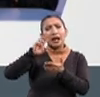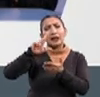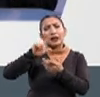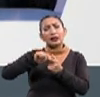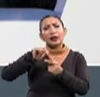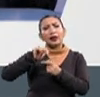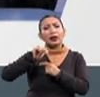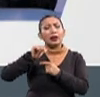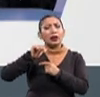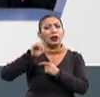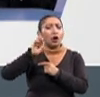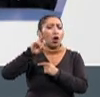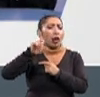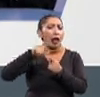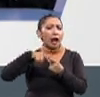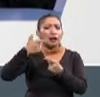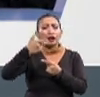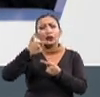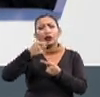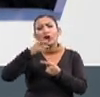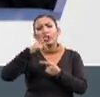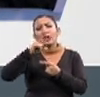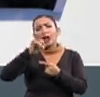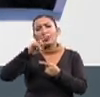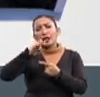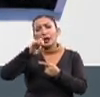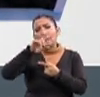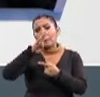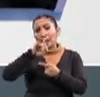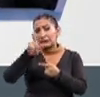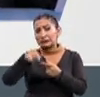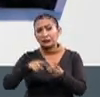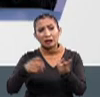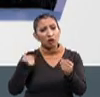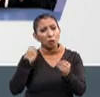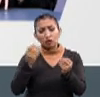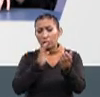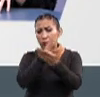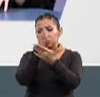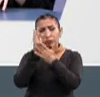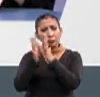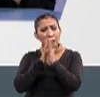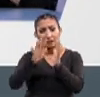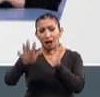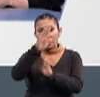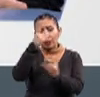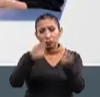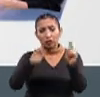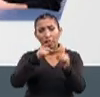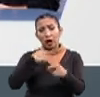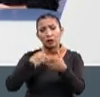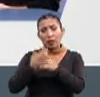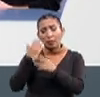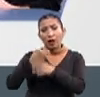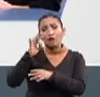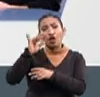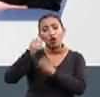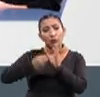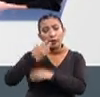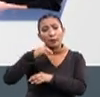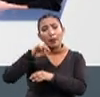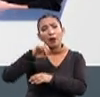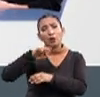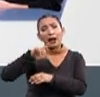Lavista, Leonardo Corral, ¿no? Georgina Derbez. He tenido mucha participación en cuanto al ámbito de la música contemporánea en el Foro de Música Nueva,